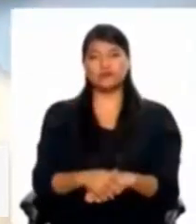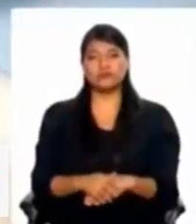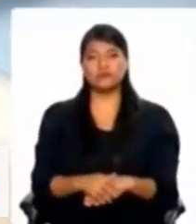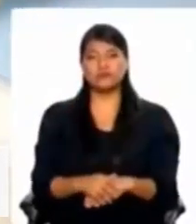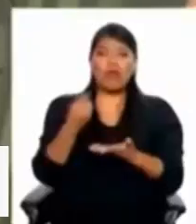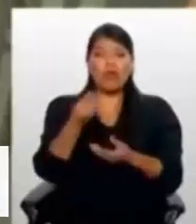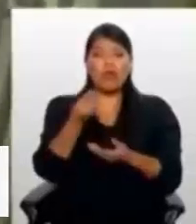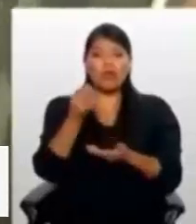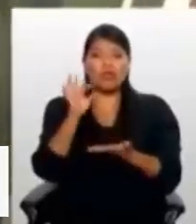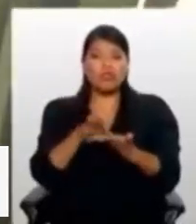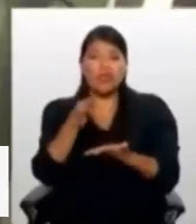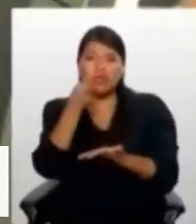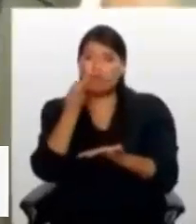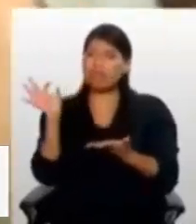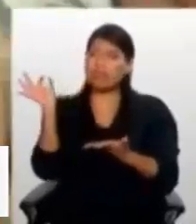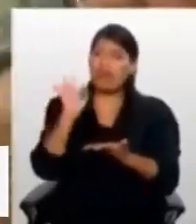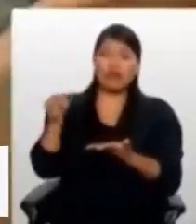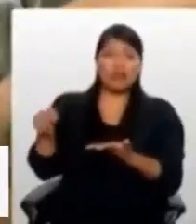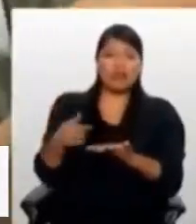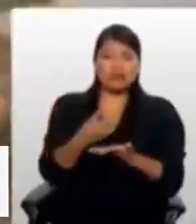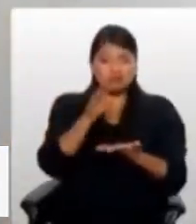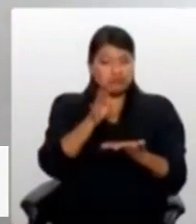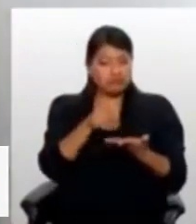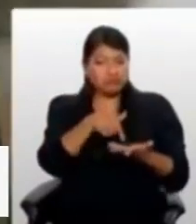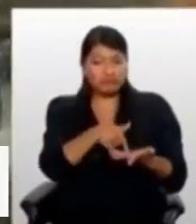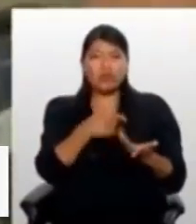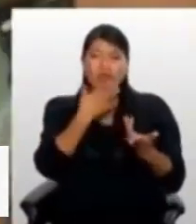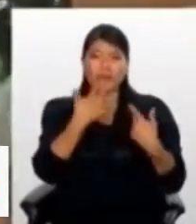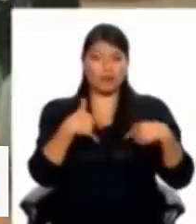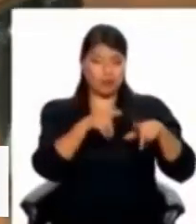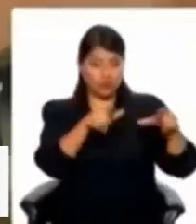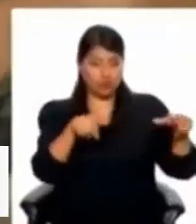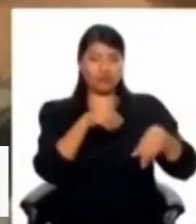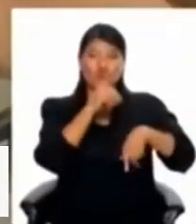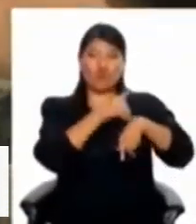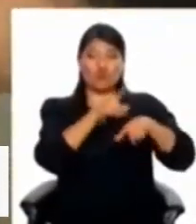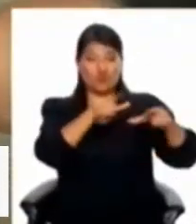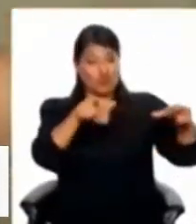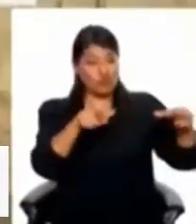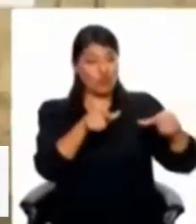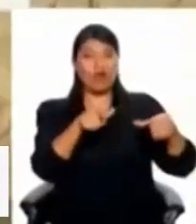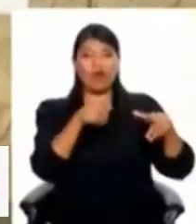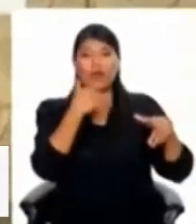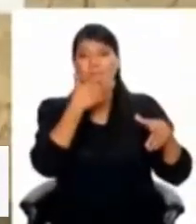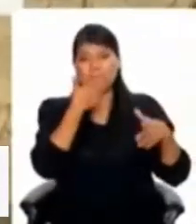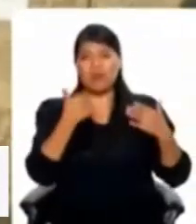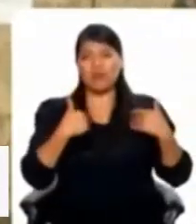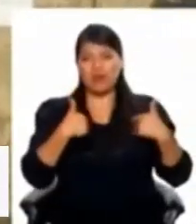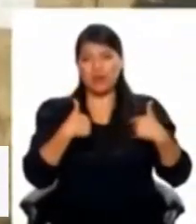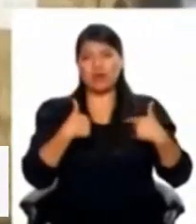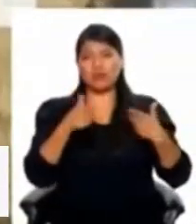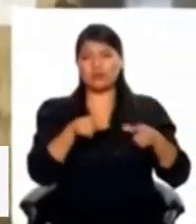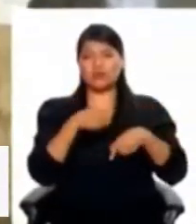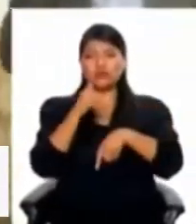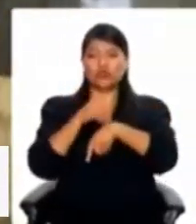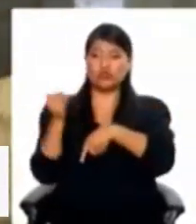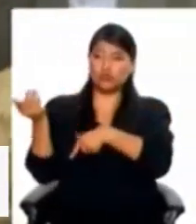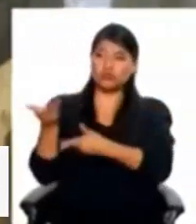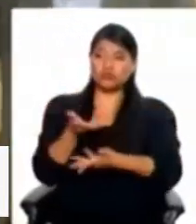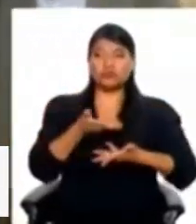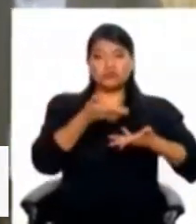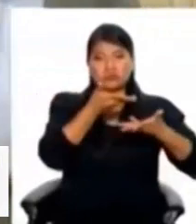delito. Bueno amigos, ¿tú qué opinas? Este sujeto que está en la cárcel no se merece tener a